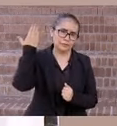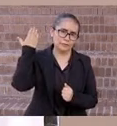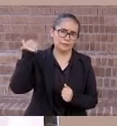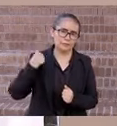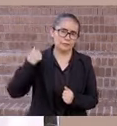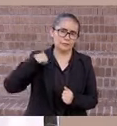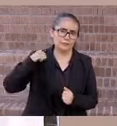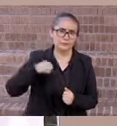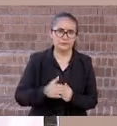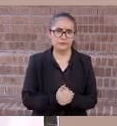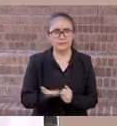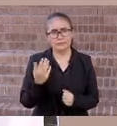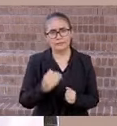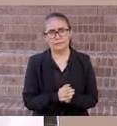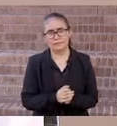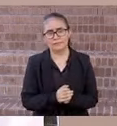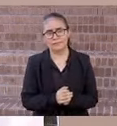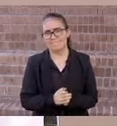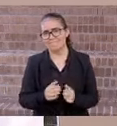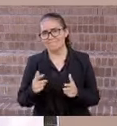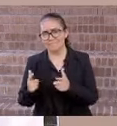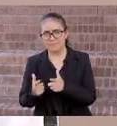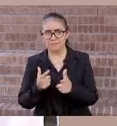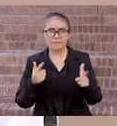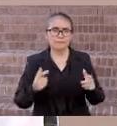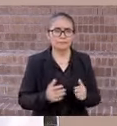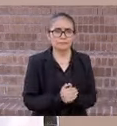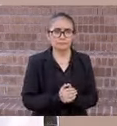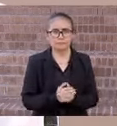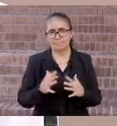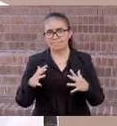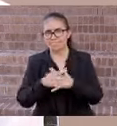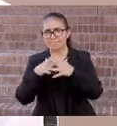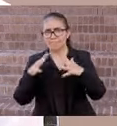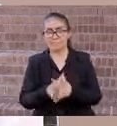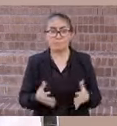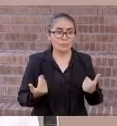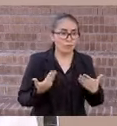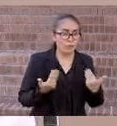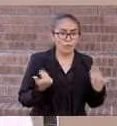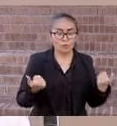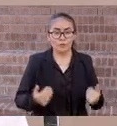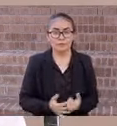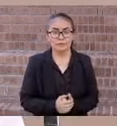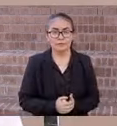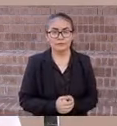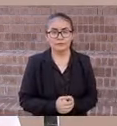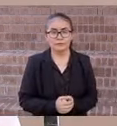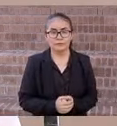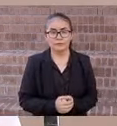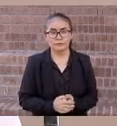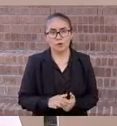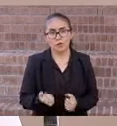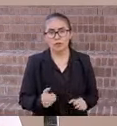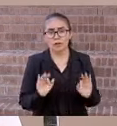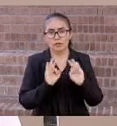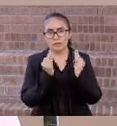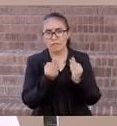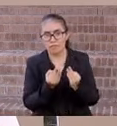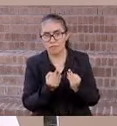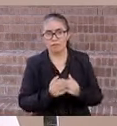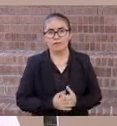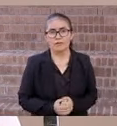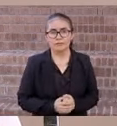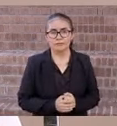se hicieron con las armas porque no había otra opción